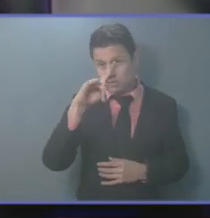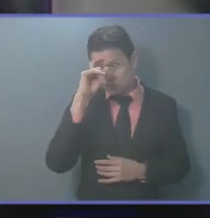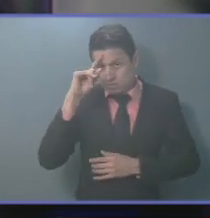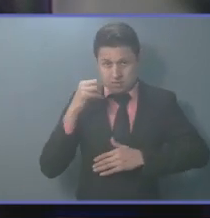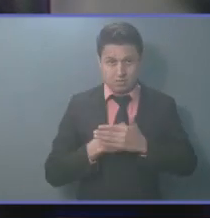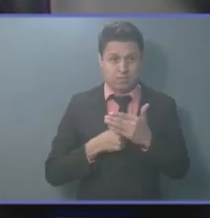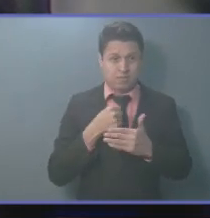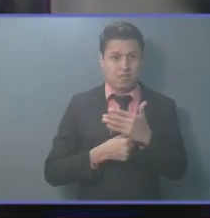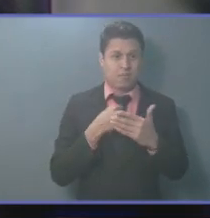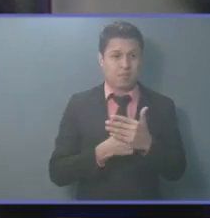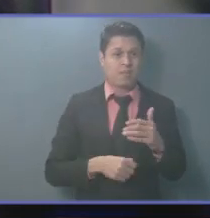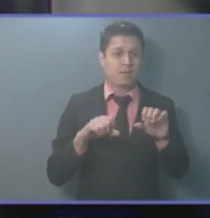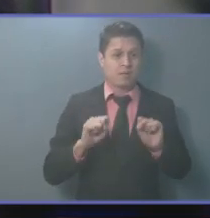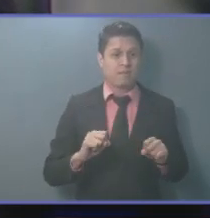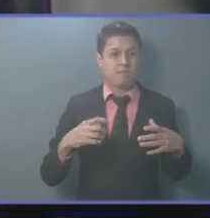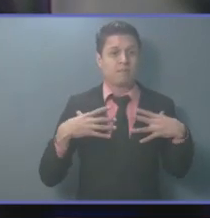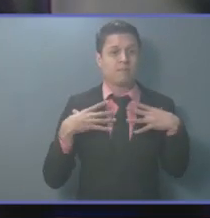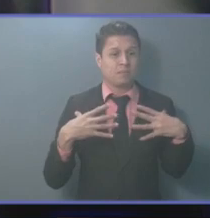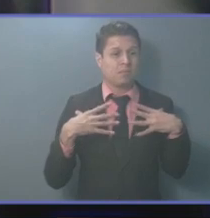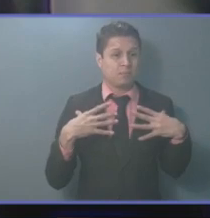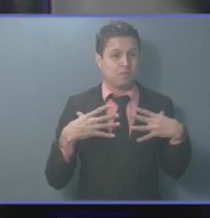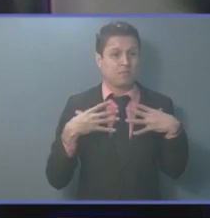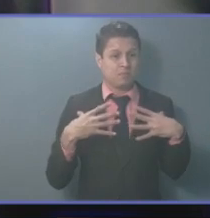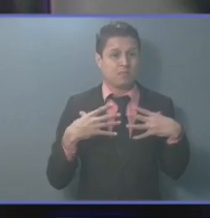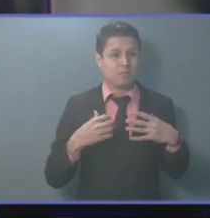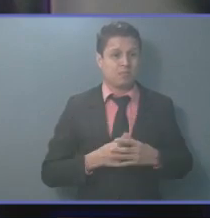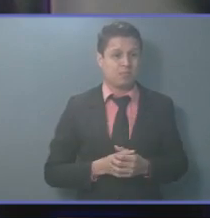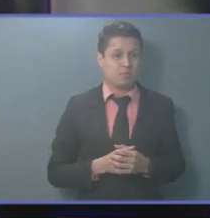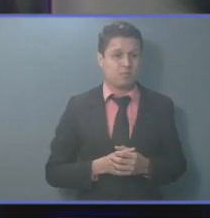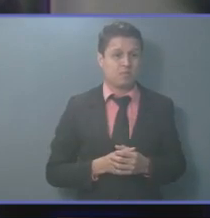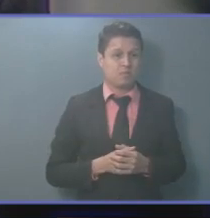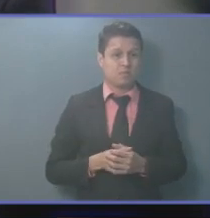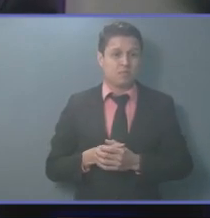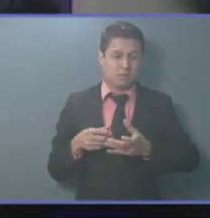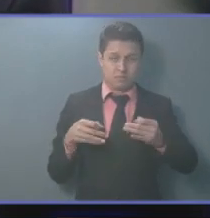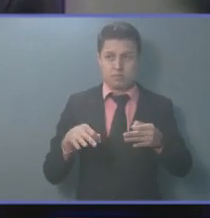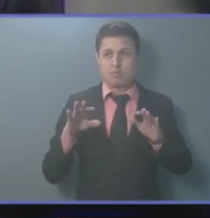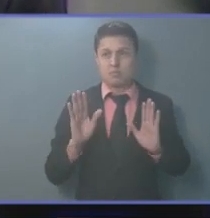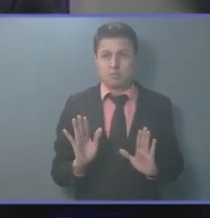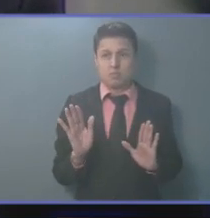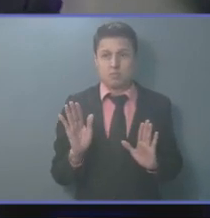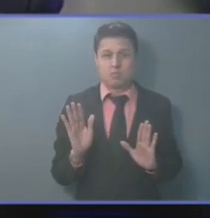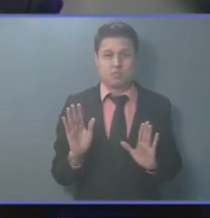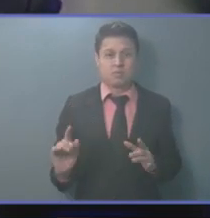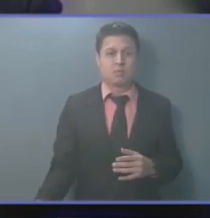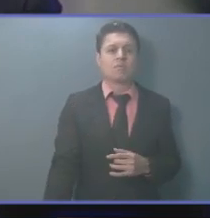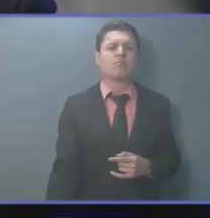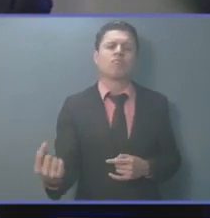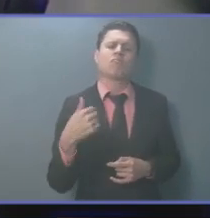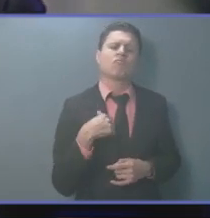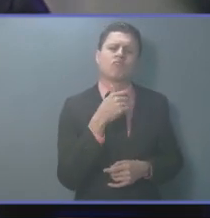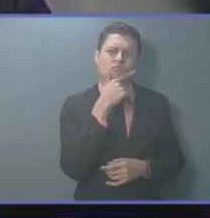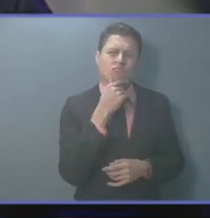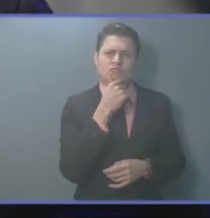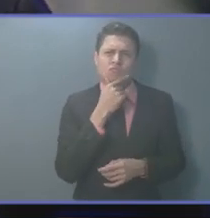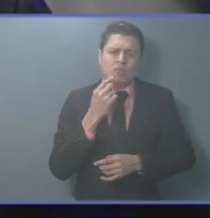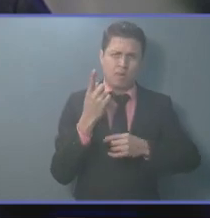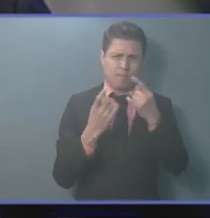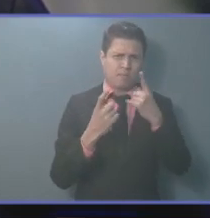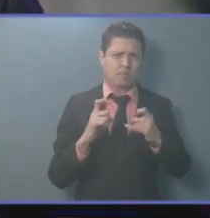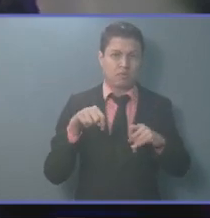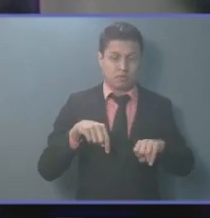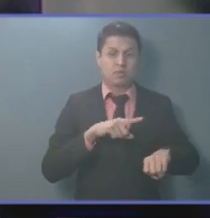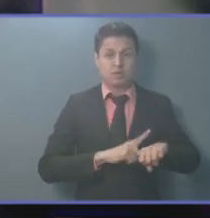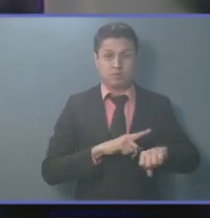sobrevivir ante ese virus. Entonces, uno se pregunta, hoy llegó